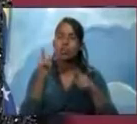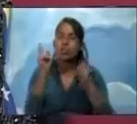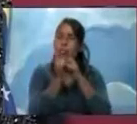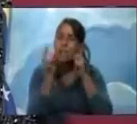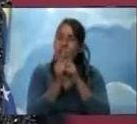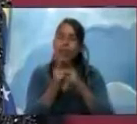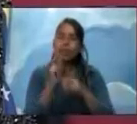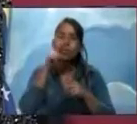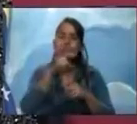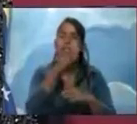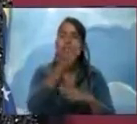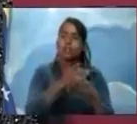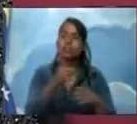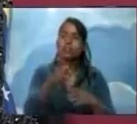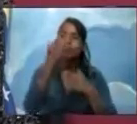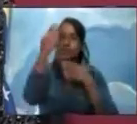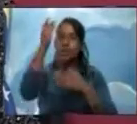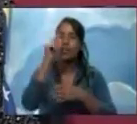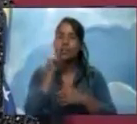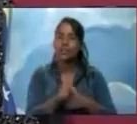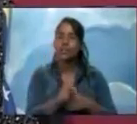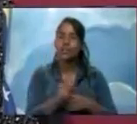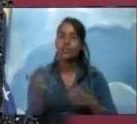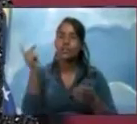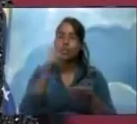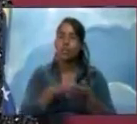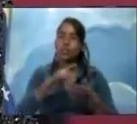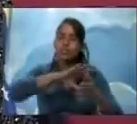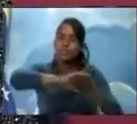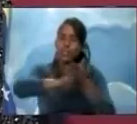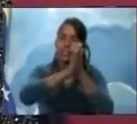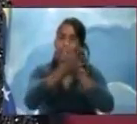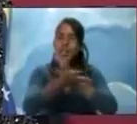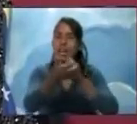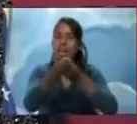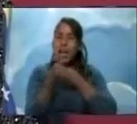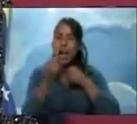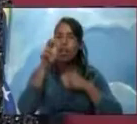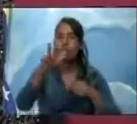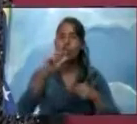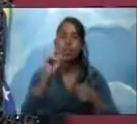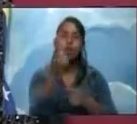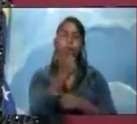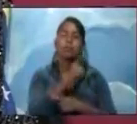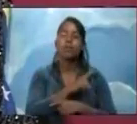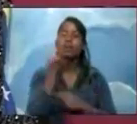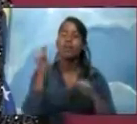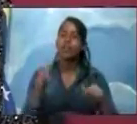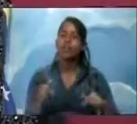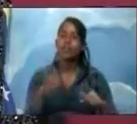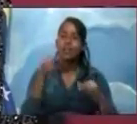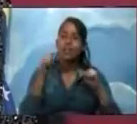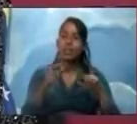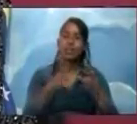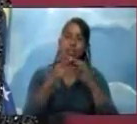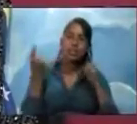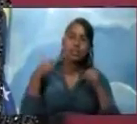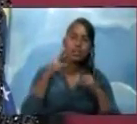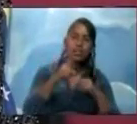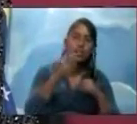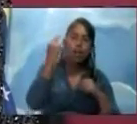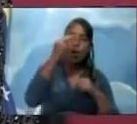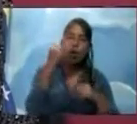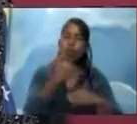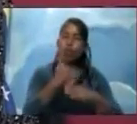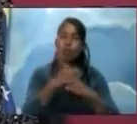pequeño salía entre ellos, y delante de él fueron arrancados 3 cuernos de los primeros, y he aquí que este cuerno tenía ojos como